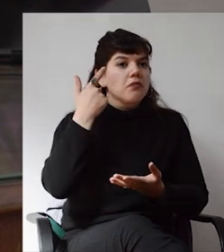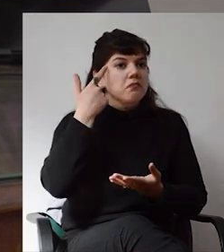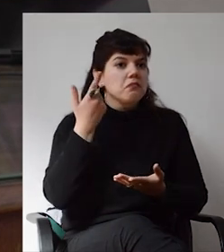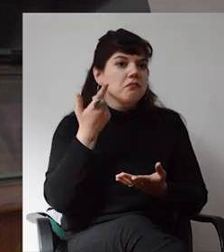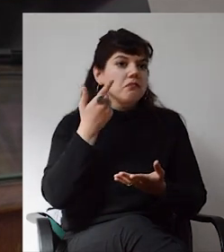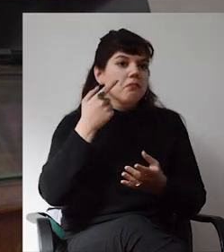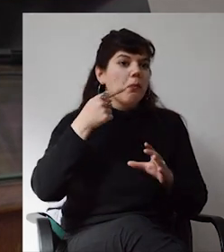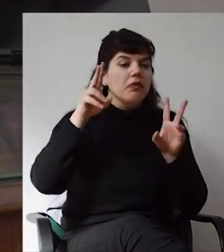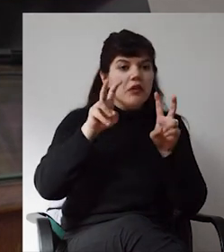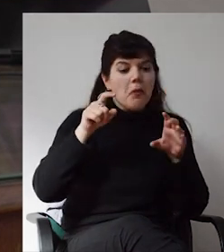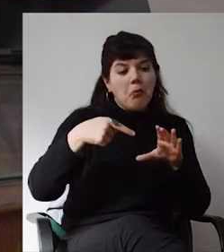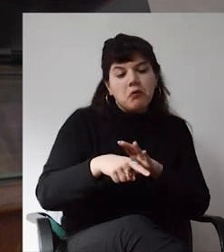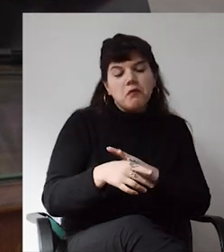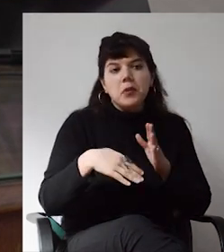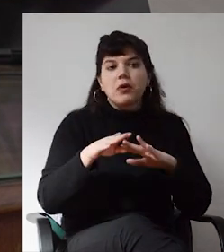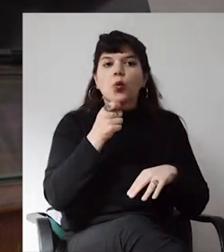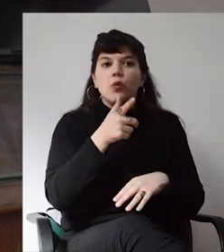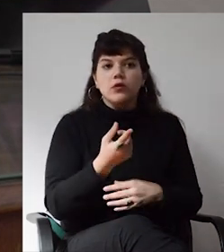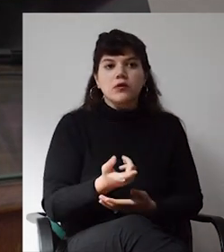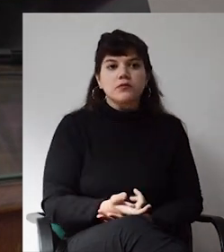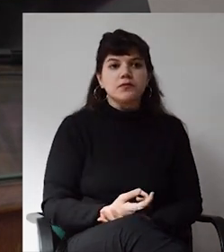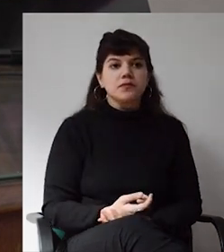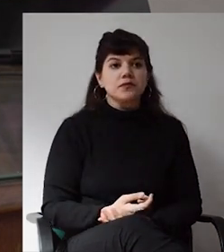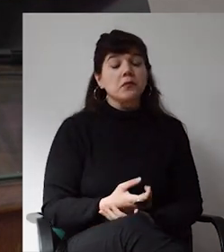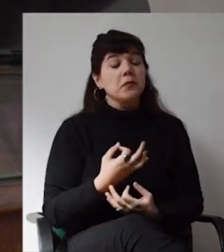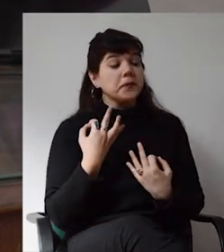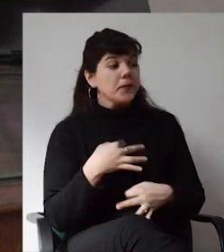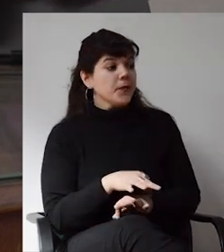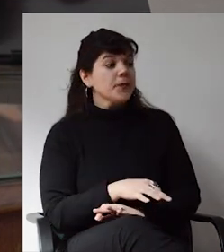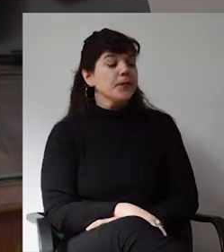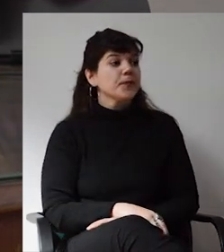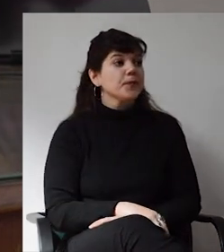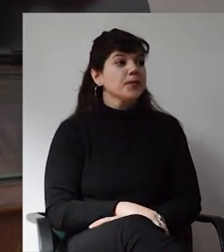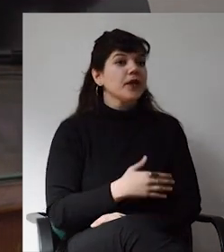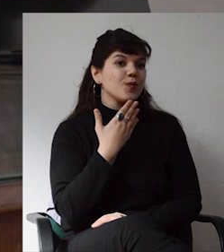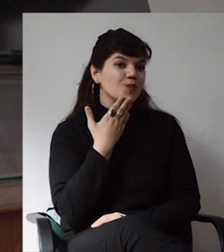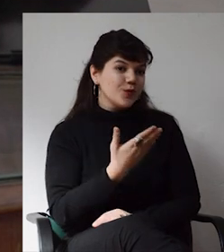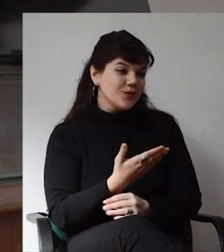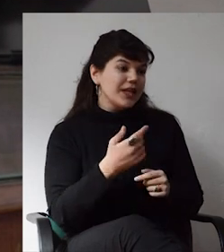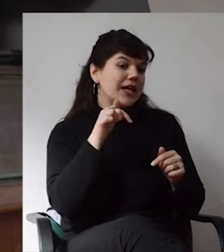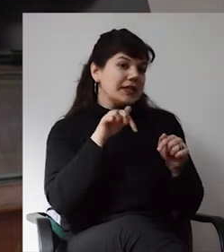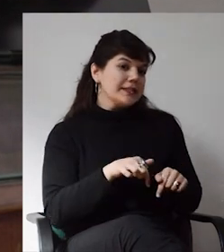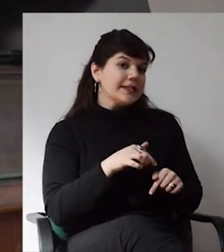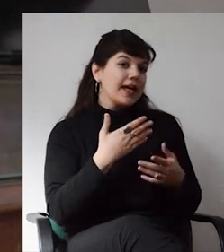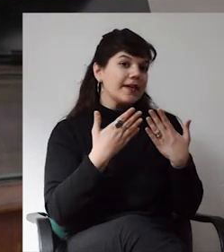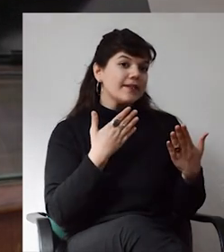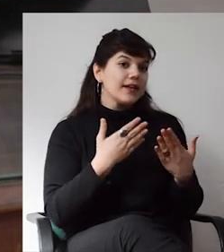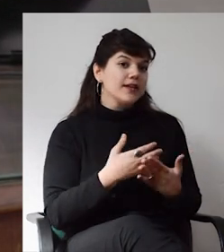ir ahondando en algún tema en particular. Muy bien. Muchas gracias,